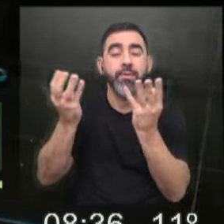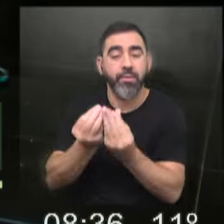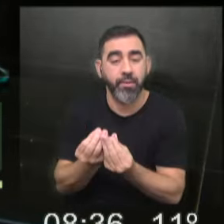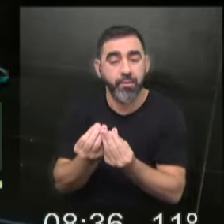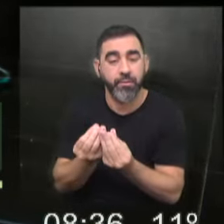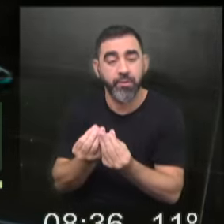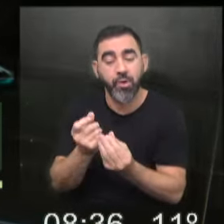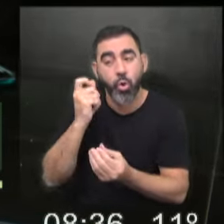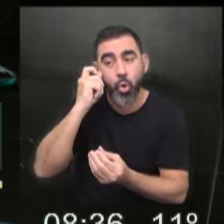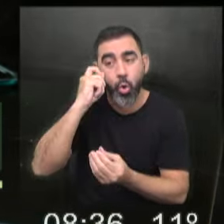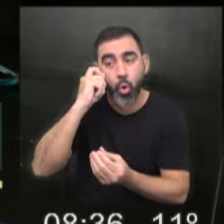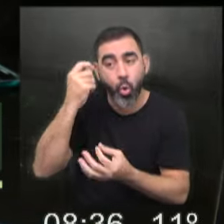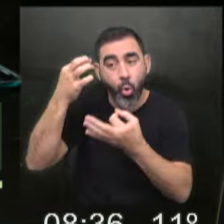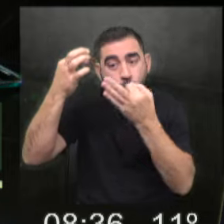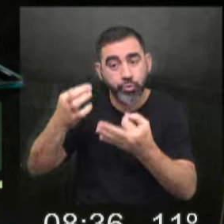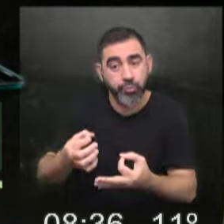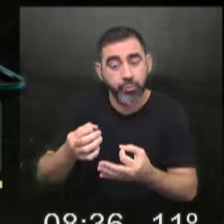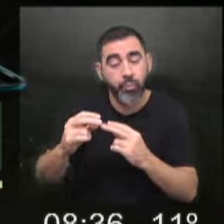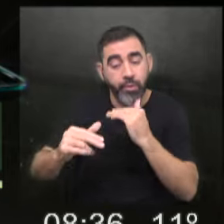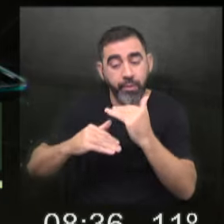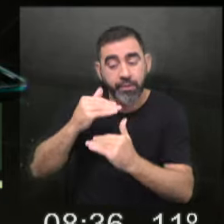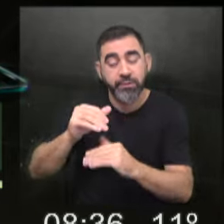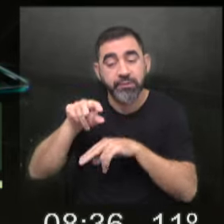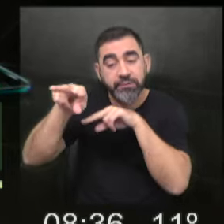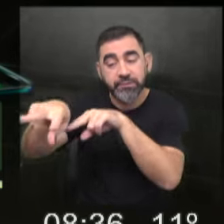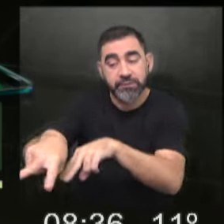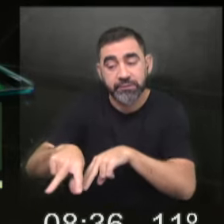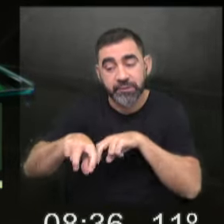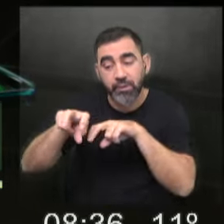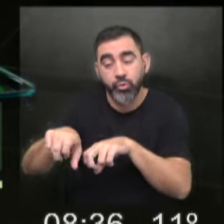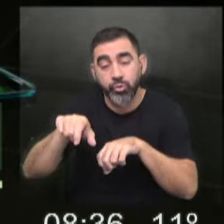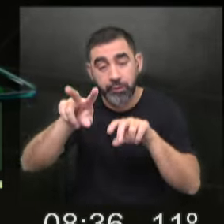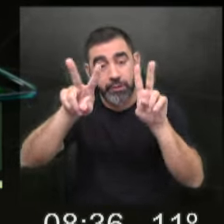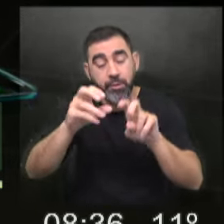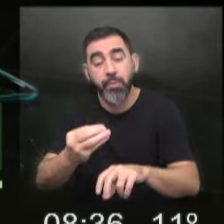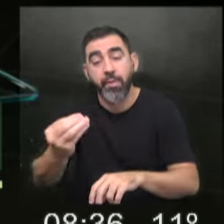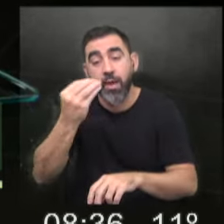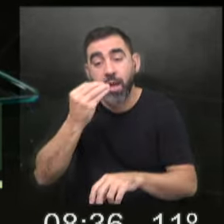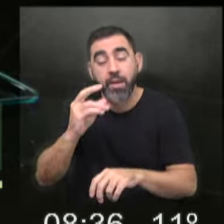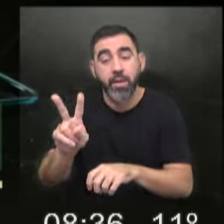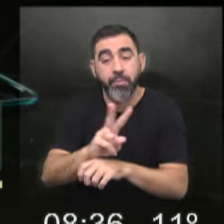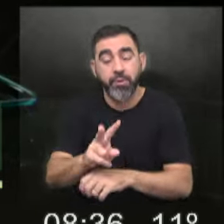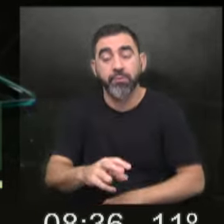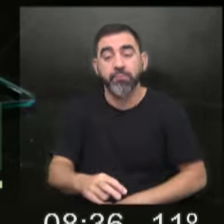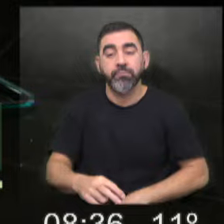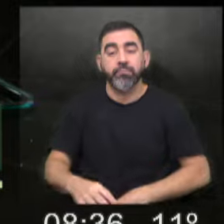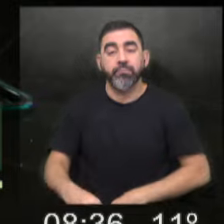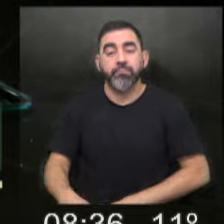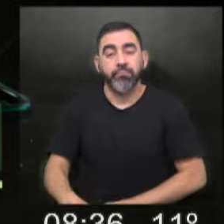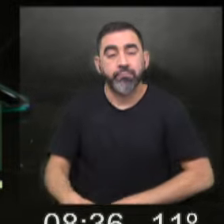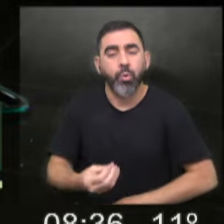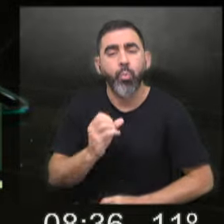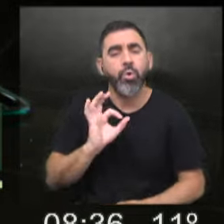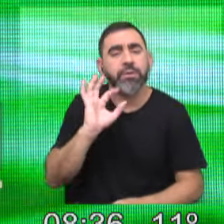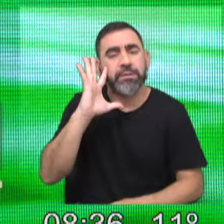del conocimiento sobre el desarrollo agrícola y los temas de la seguridad alimentaria. ¿Y cómo se va a ver eso reflejado?